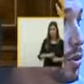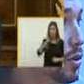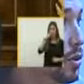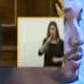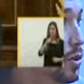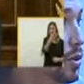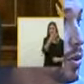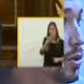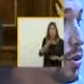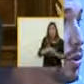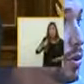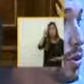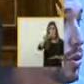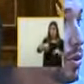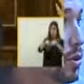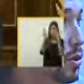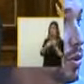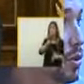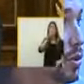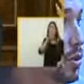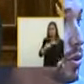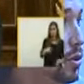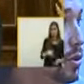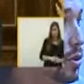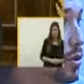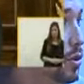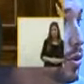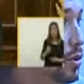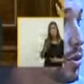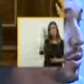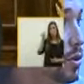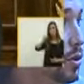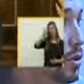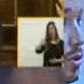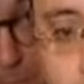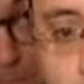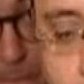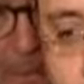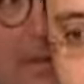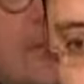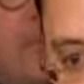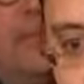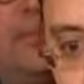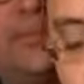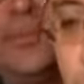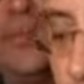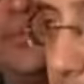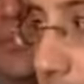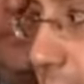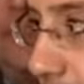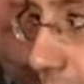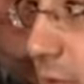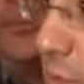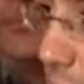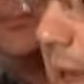la investidura de Sánchez. Lo ha dicho Luena esta mañana, le ha contestado Pablo Iglesias, vamos a verlo porque habla de amenaza. Cuando el PSOE ha tenido que sumar